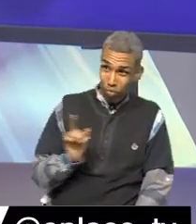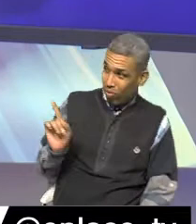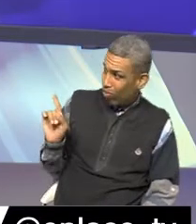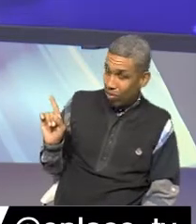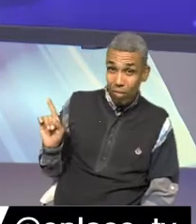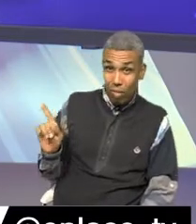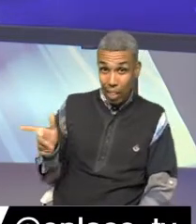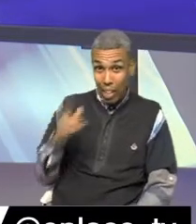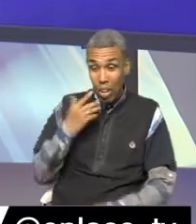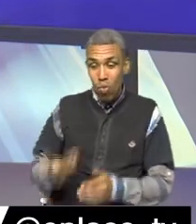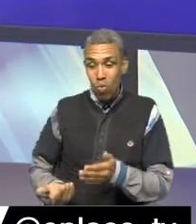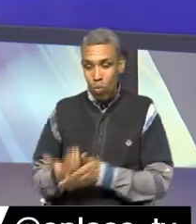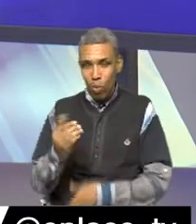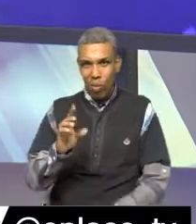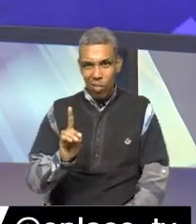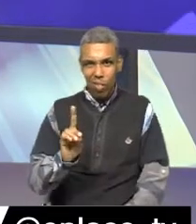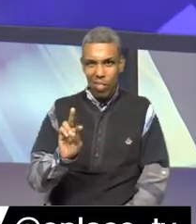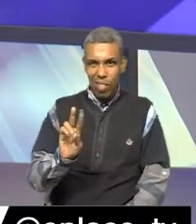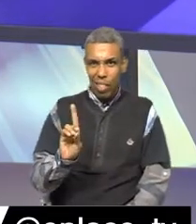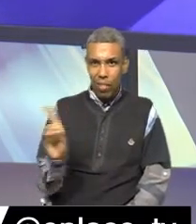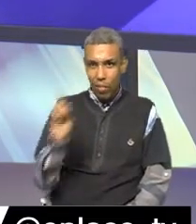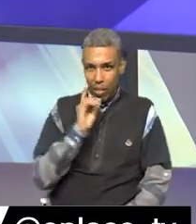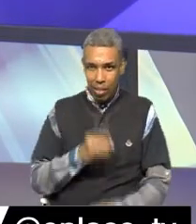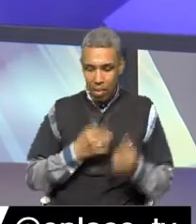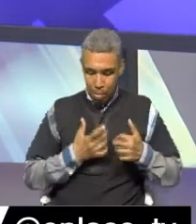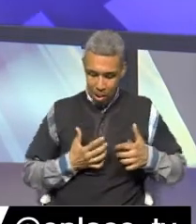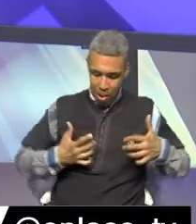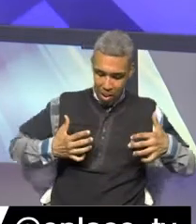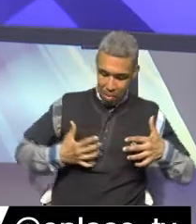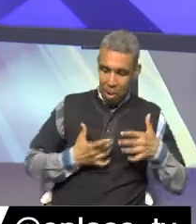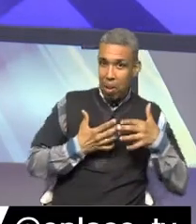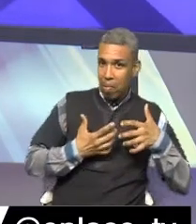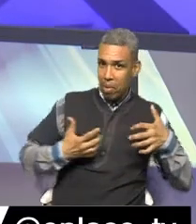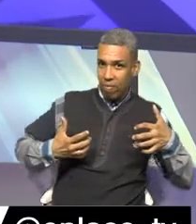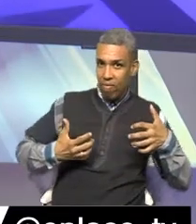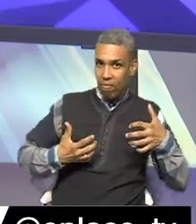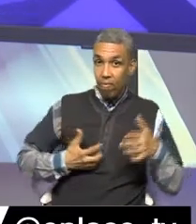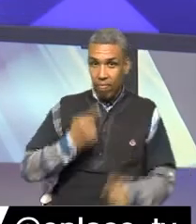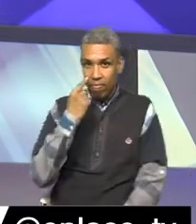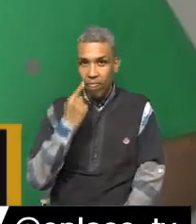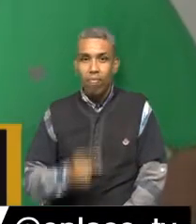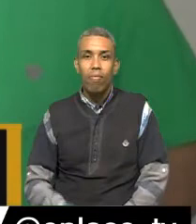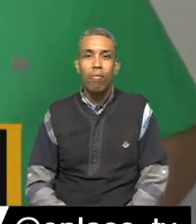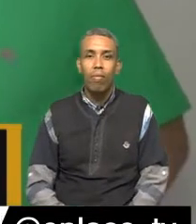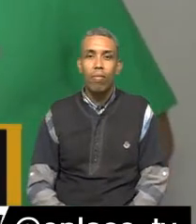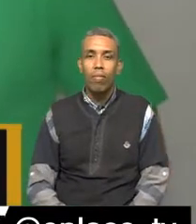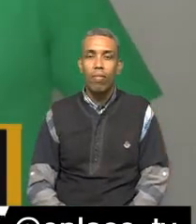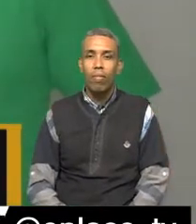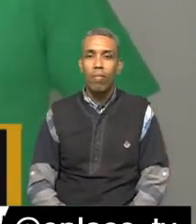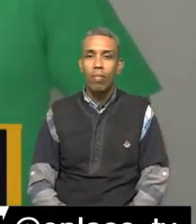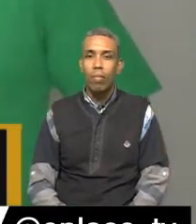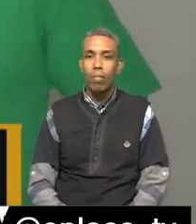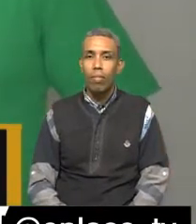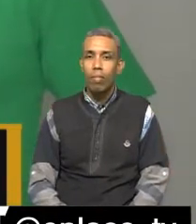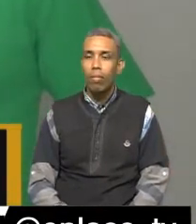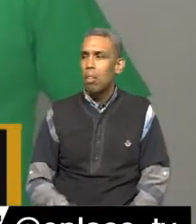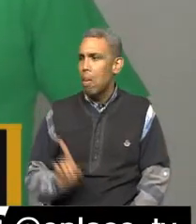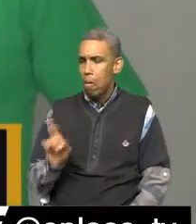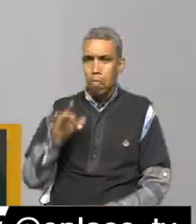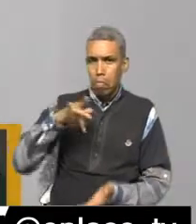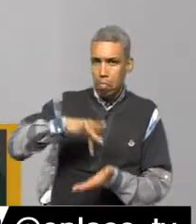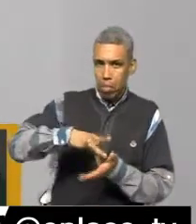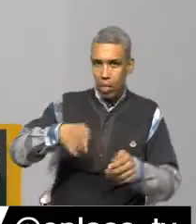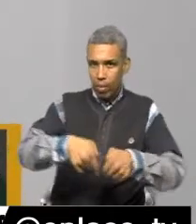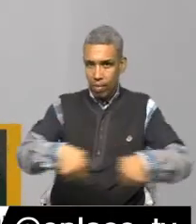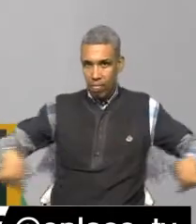Se destaca la canción El Parrandero, que grabó con el artista Walmer Tordesilla. De visita a las instalaciones de Enlace Televisión estuvo